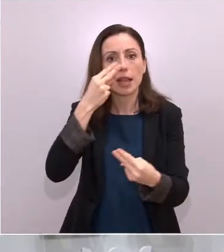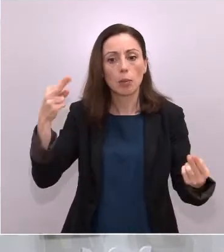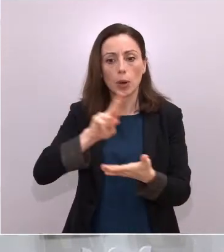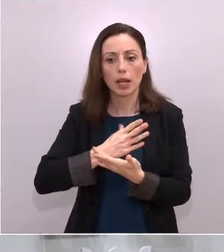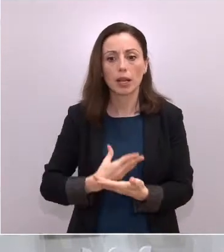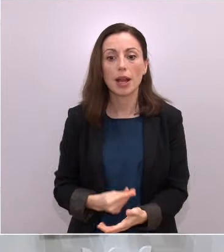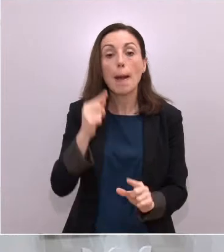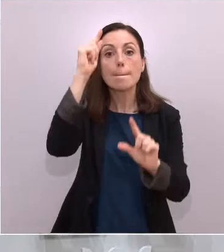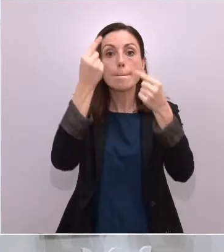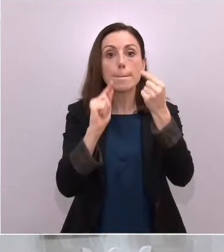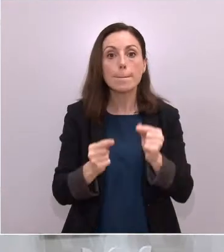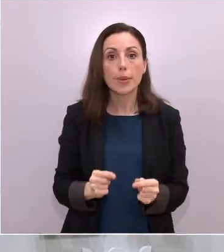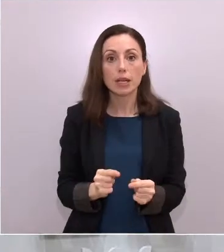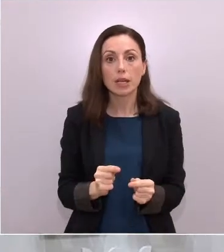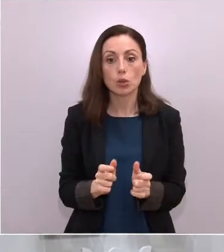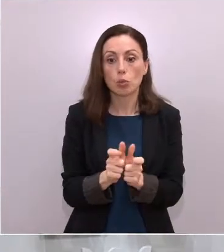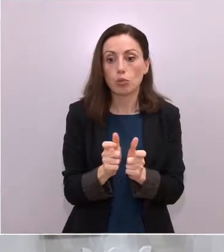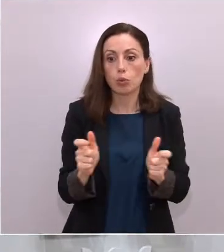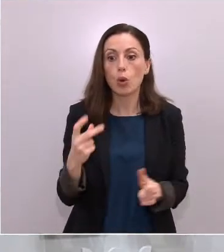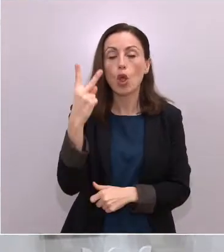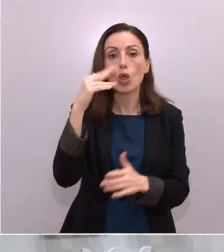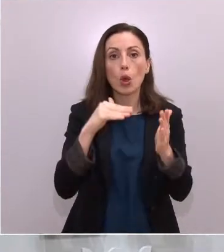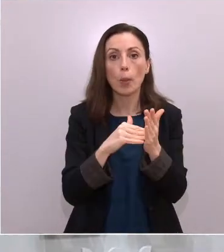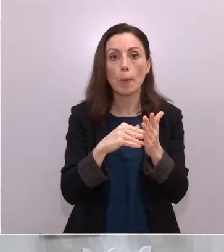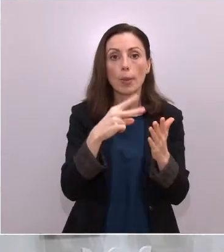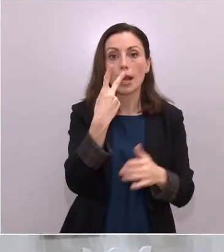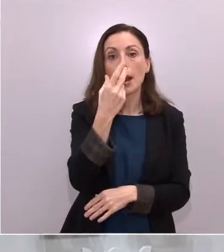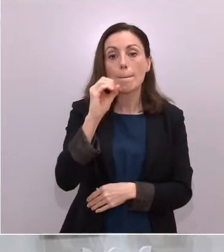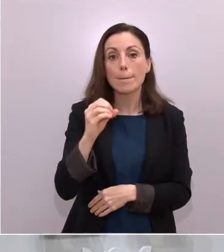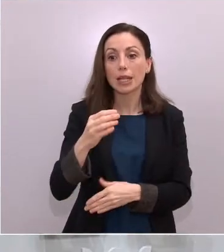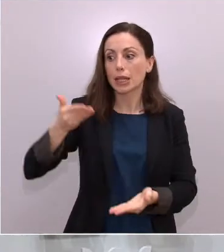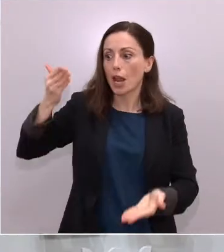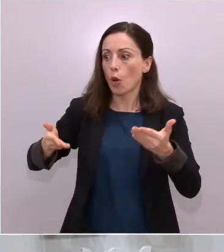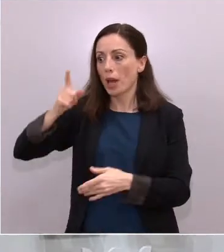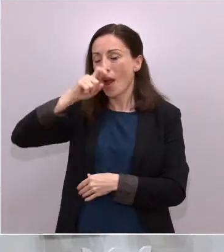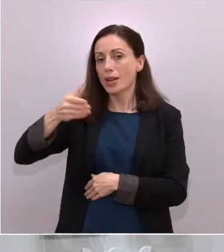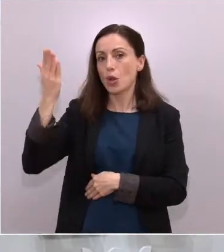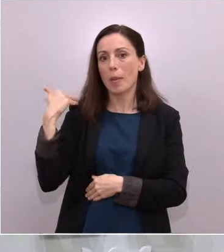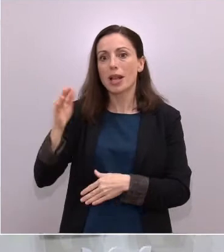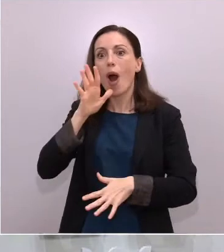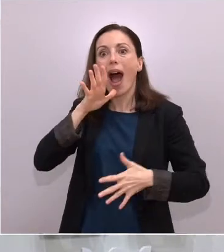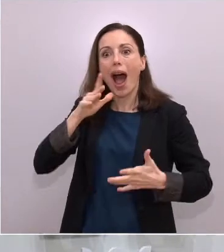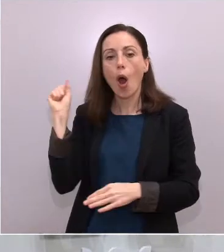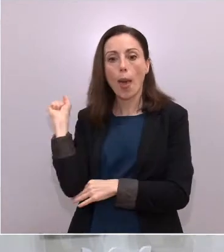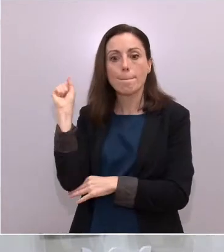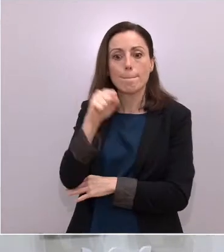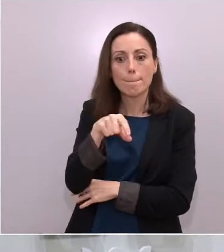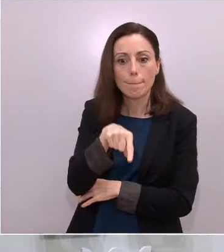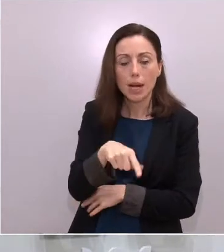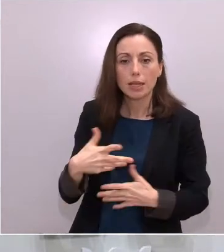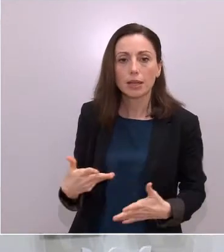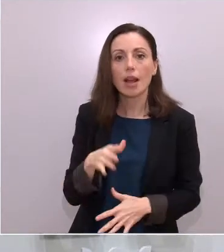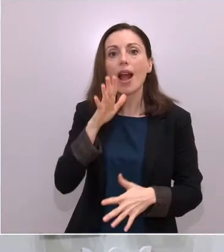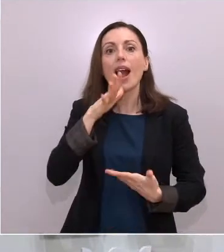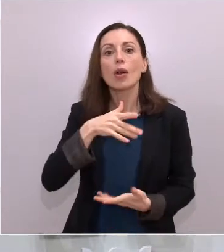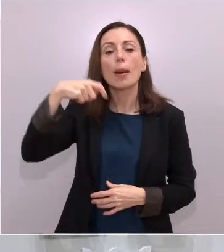Un presupuesto que se ha incrementado en 2020 con respecto a 2019. Hoy, con el presidente